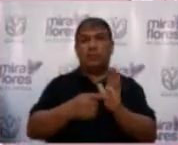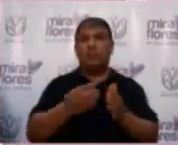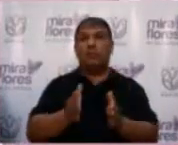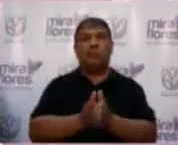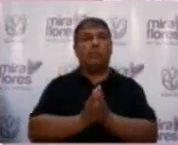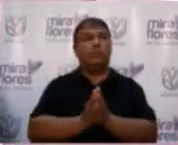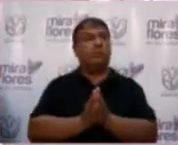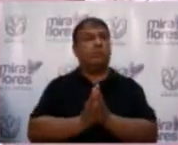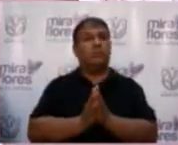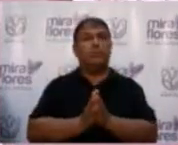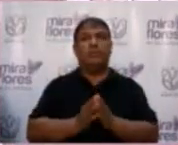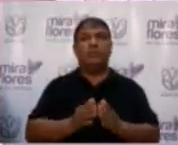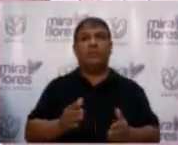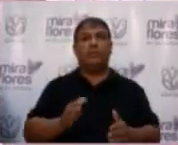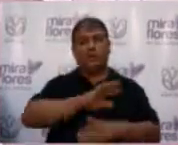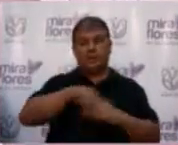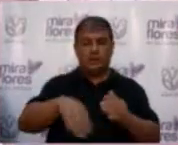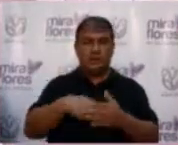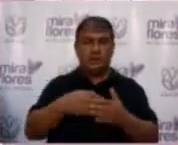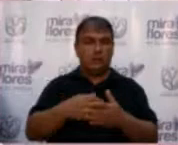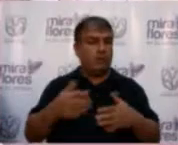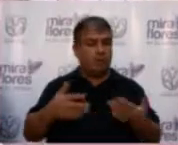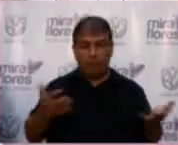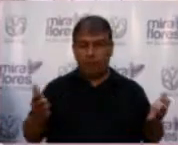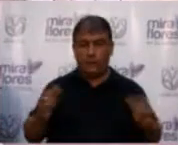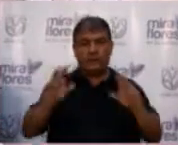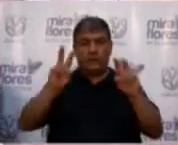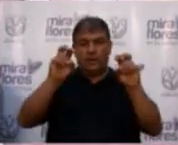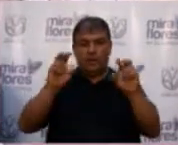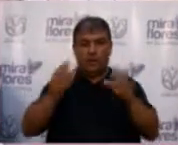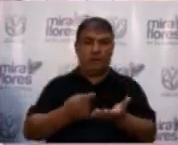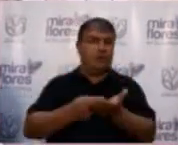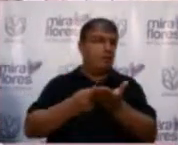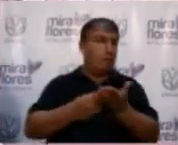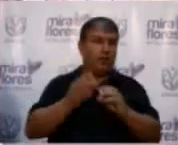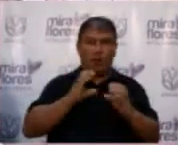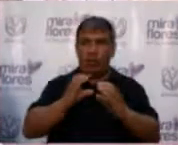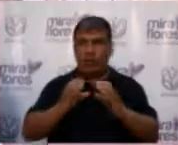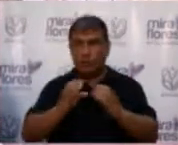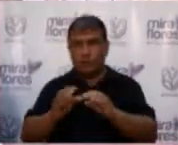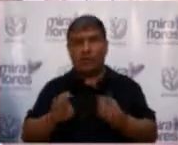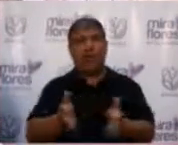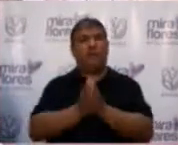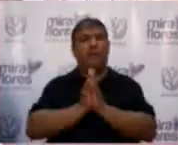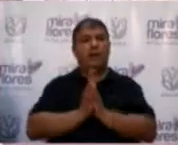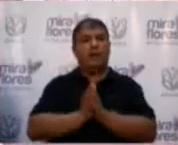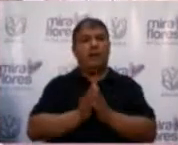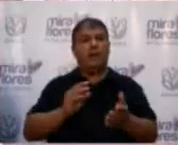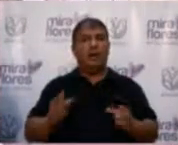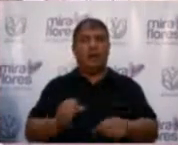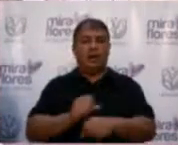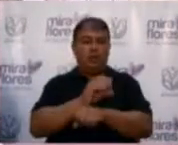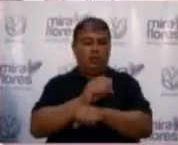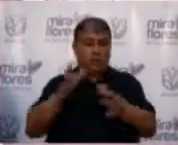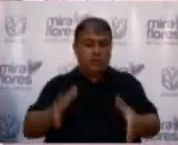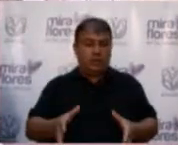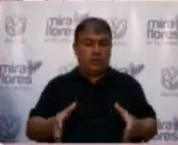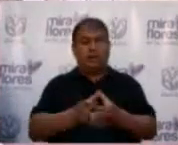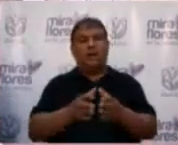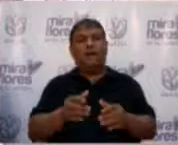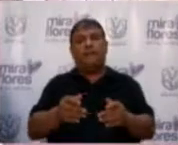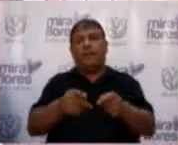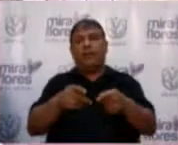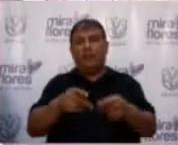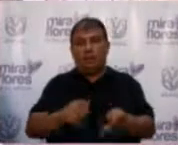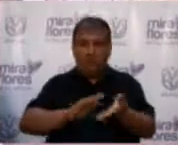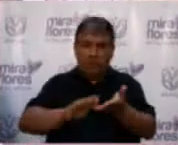favor. Es todo, señor alcalde. No habiendo más temas que tratar, voy a pedirle a los miembros del Consejo que se sirvan a